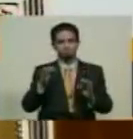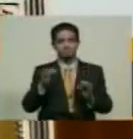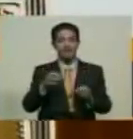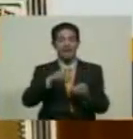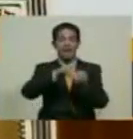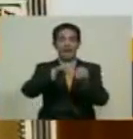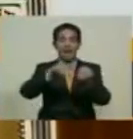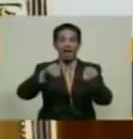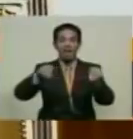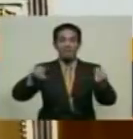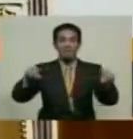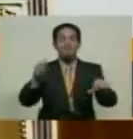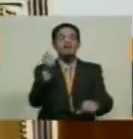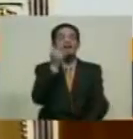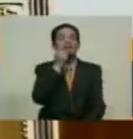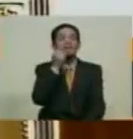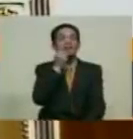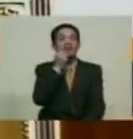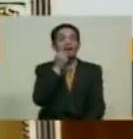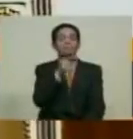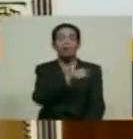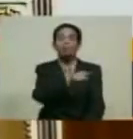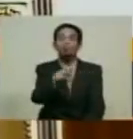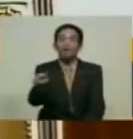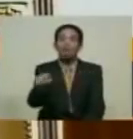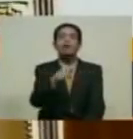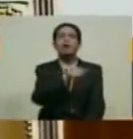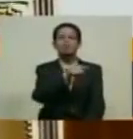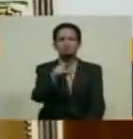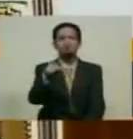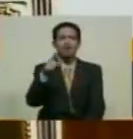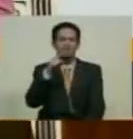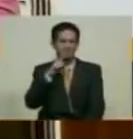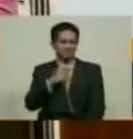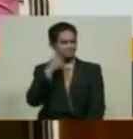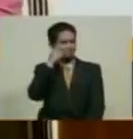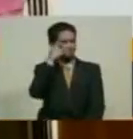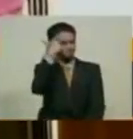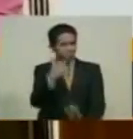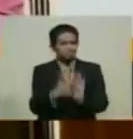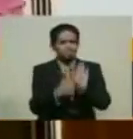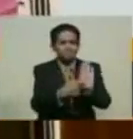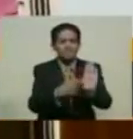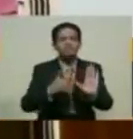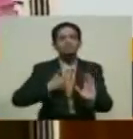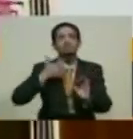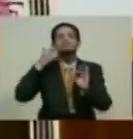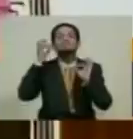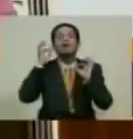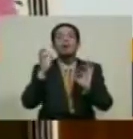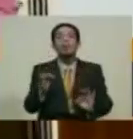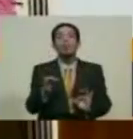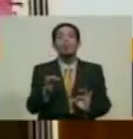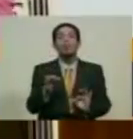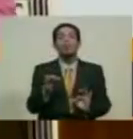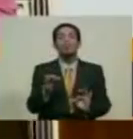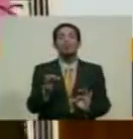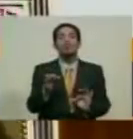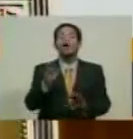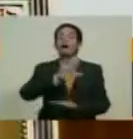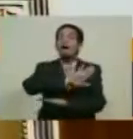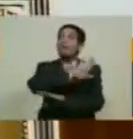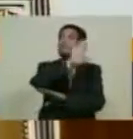tierra reclame la piel de ustedes, allí la pondrán de primero. Yo estoy segura que cuando nuestro cielo